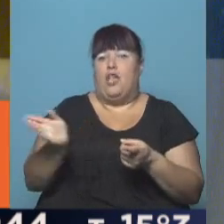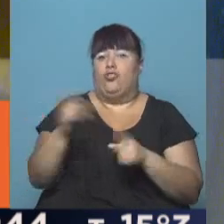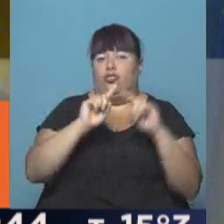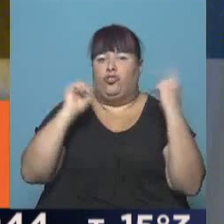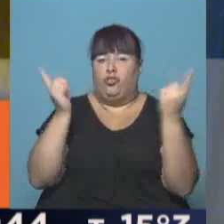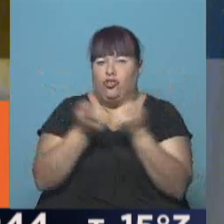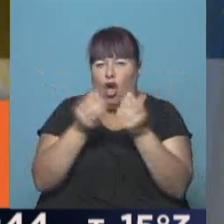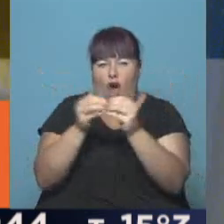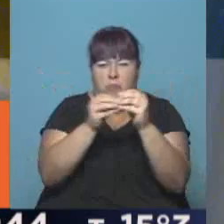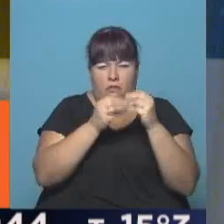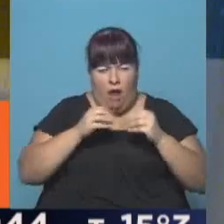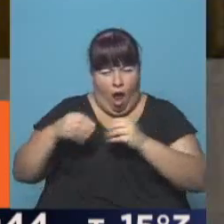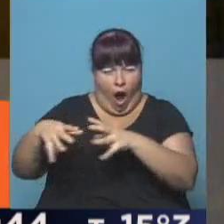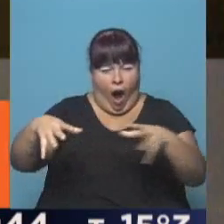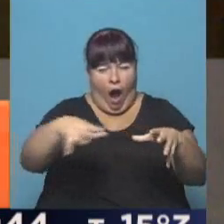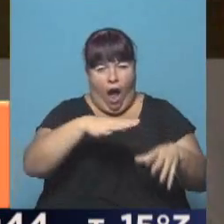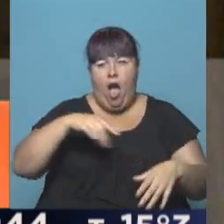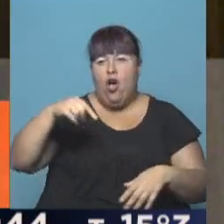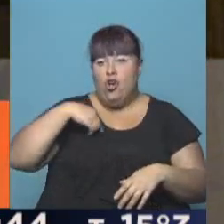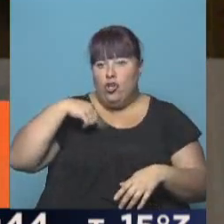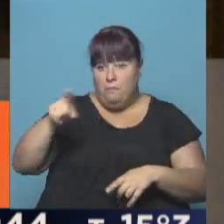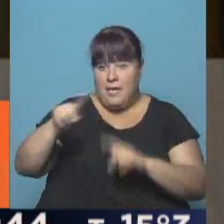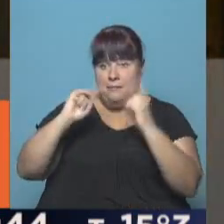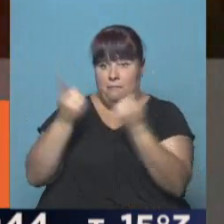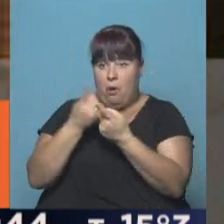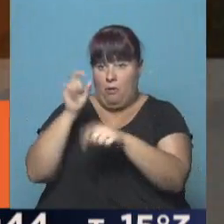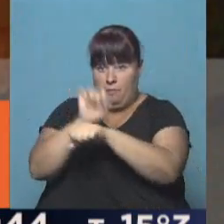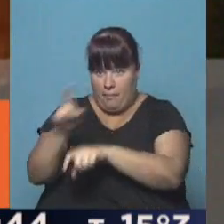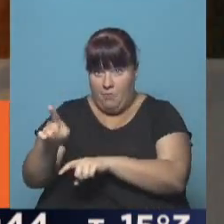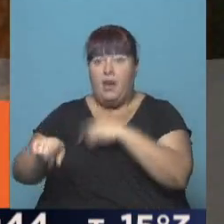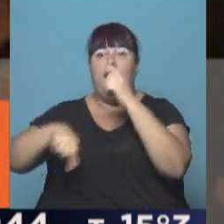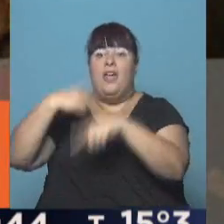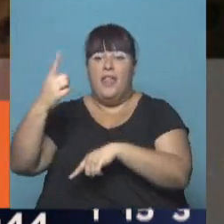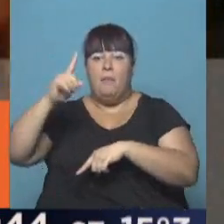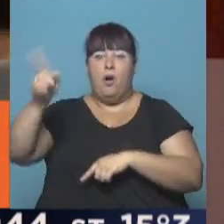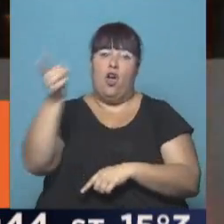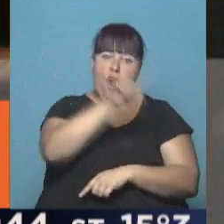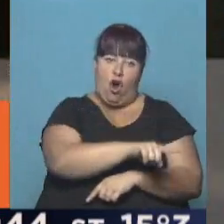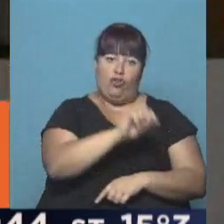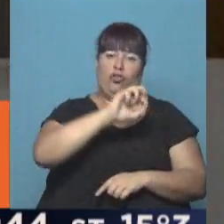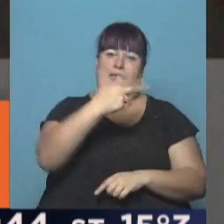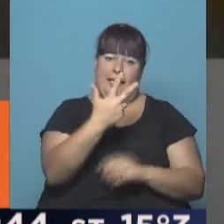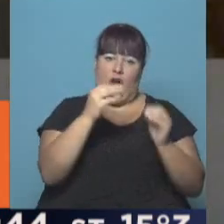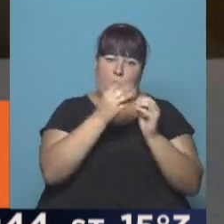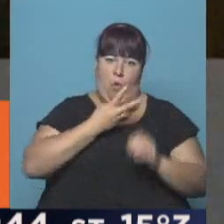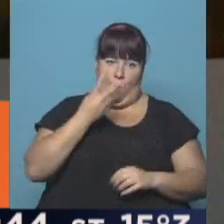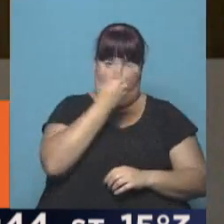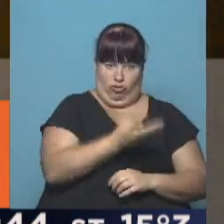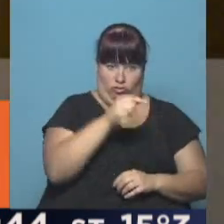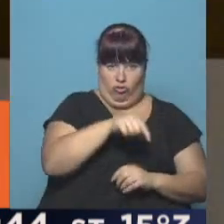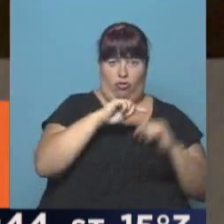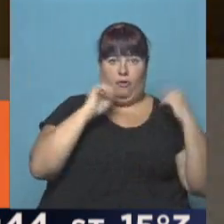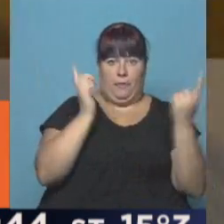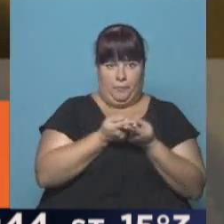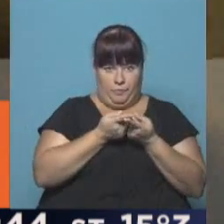estaban llenas de compañeros. Yo estuve en ese calabozo primero y después estuvimos acá con otros tres compañeros